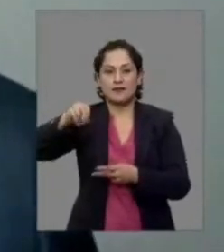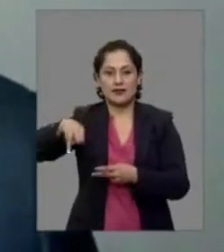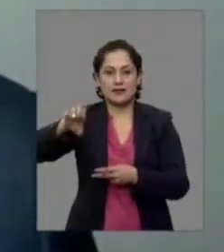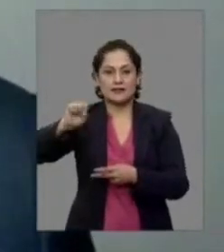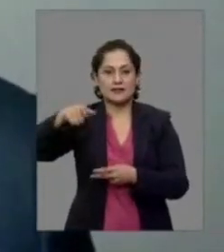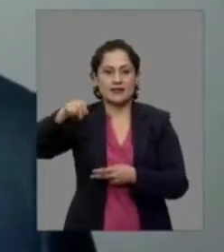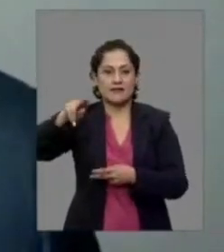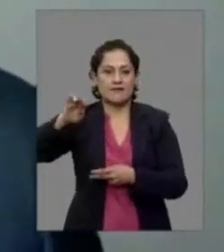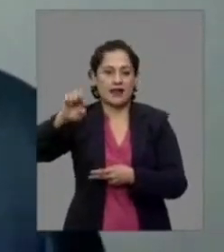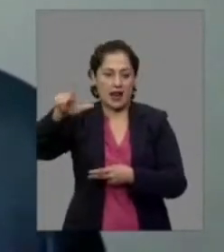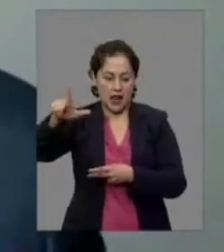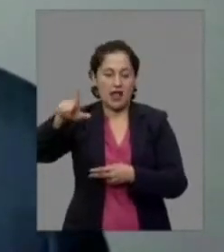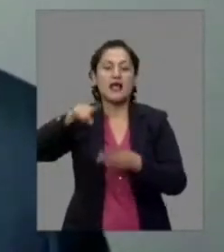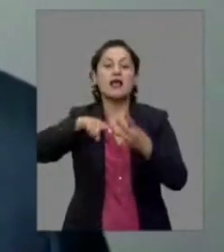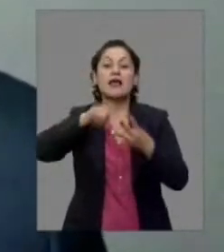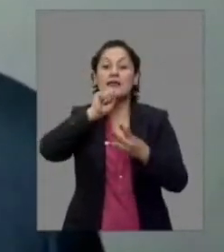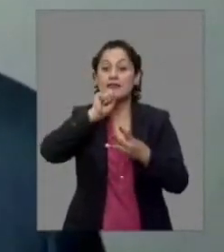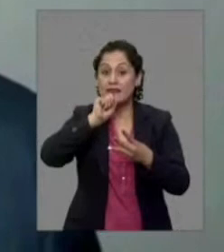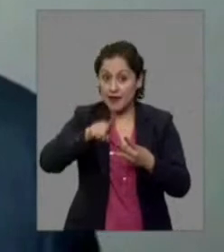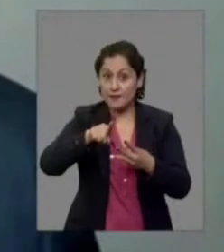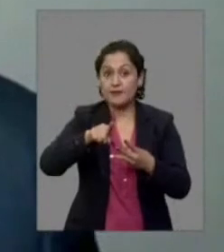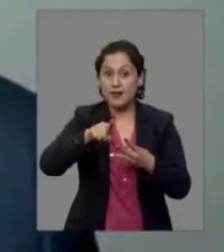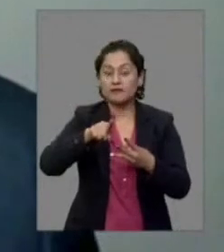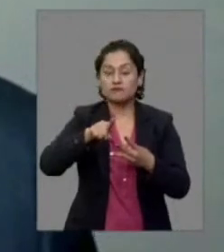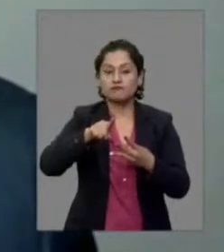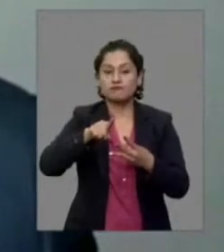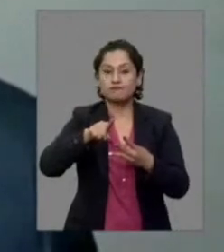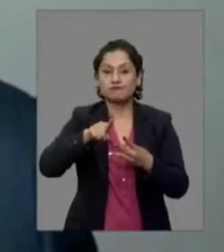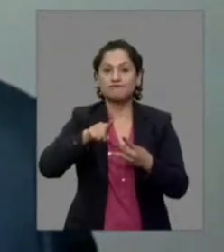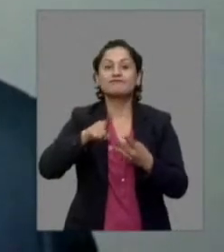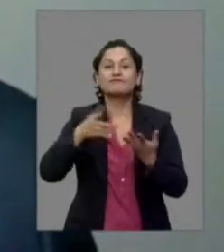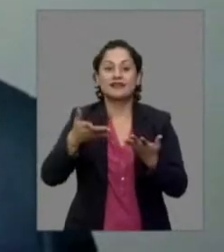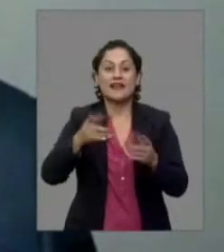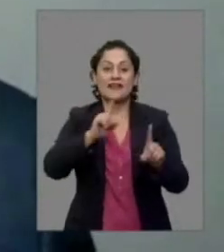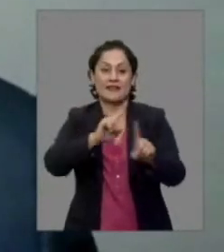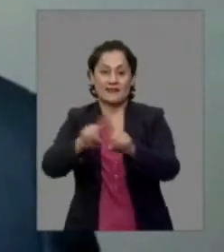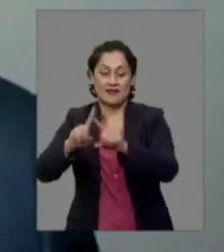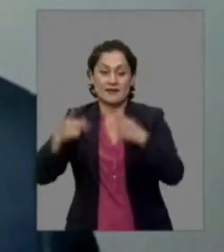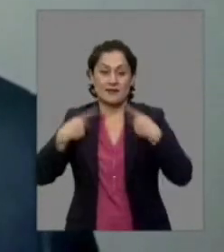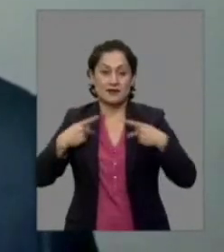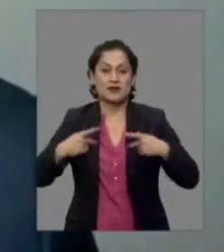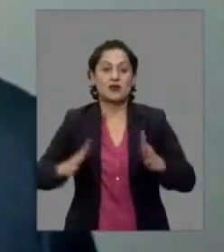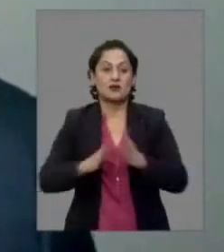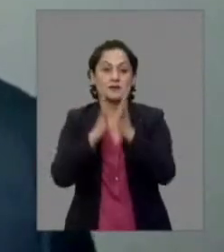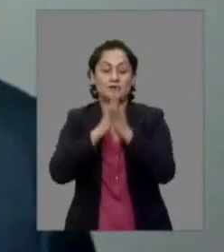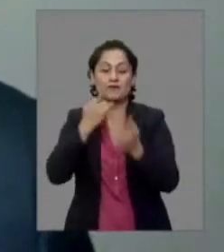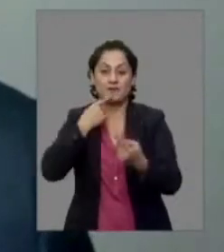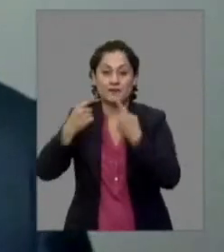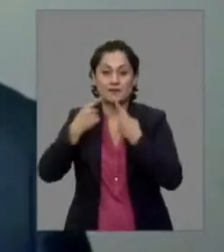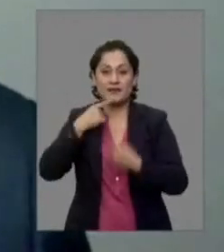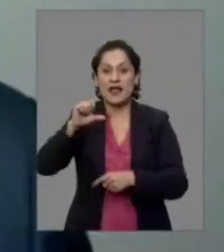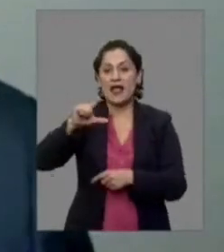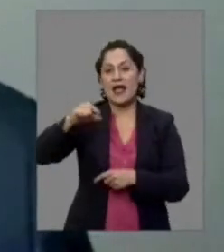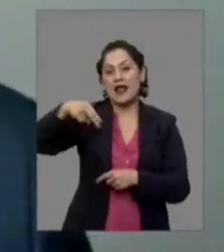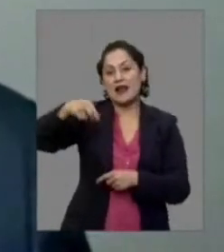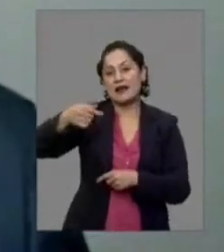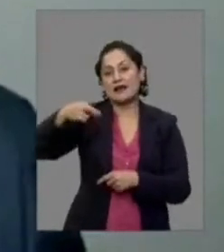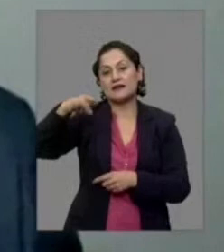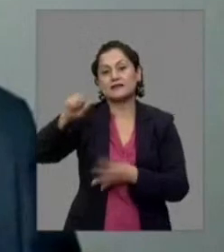la participación de quienes en su momento estarán en la mesa de discusión, Alan García Campos,